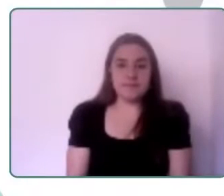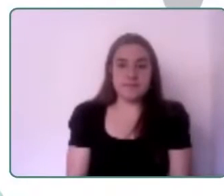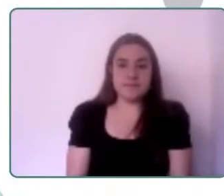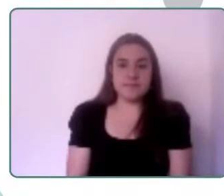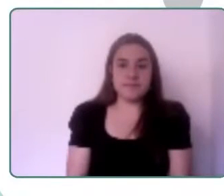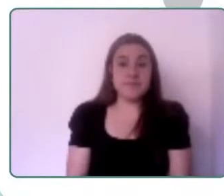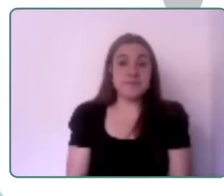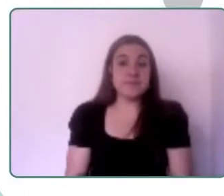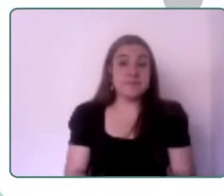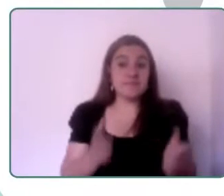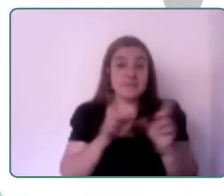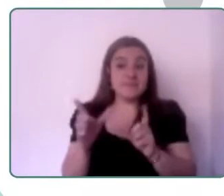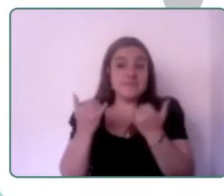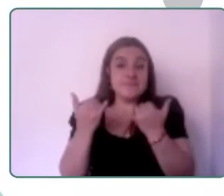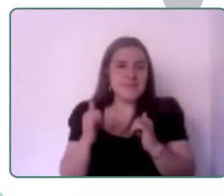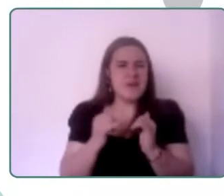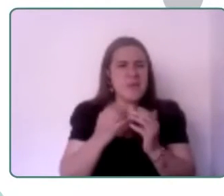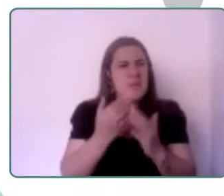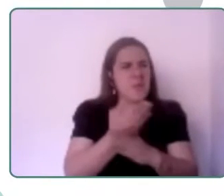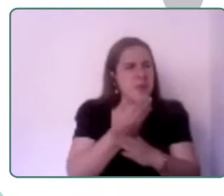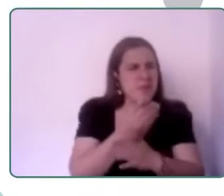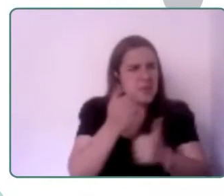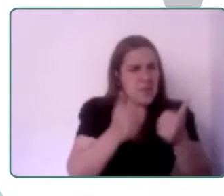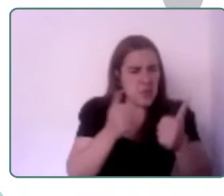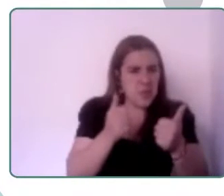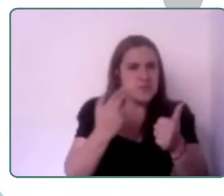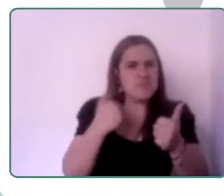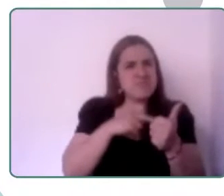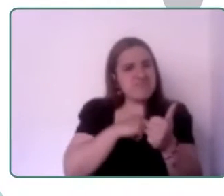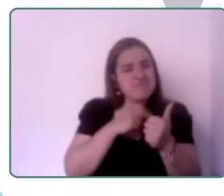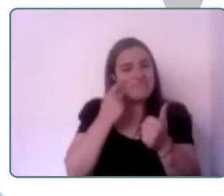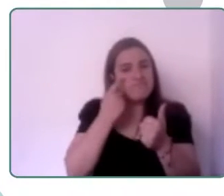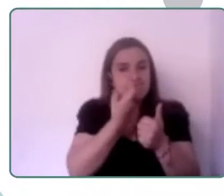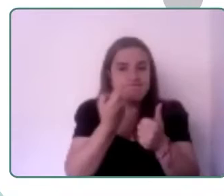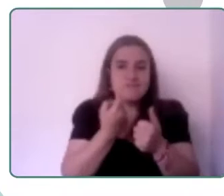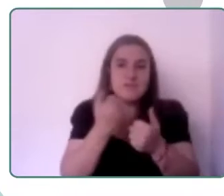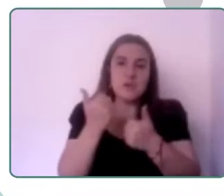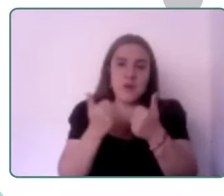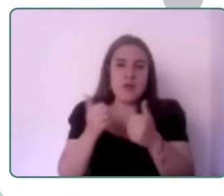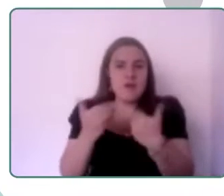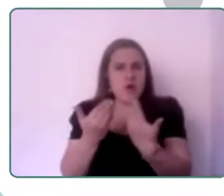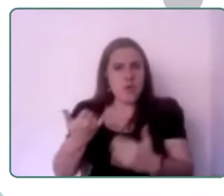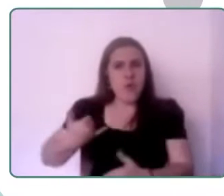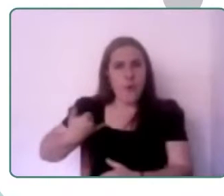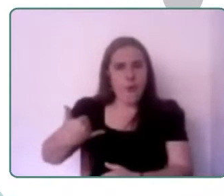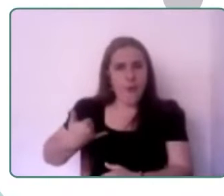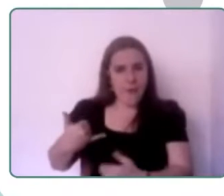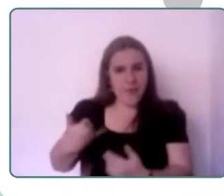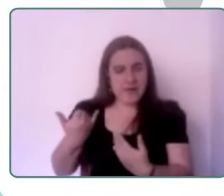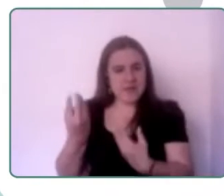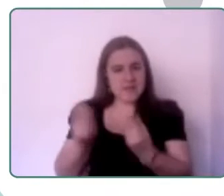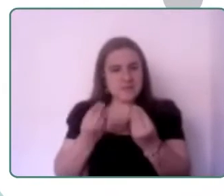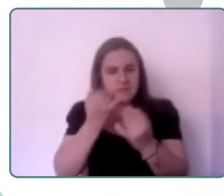Bueno, nuestra problematización fue sobre cómo los jóvenes han mostrado interés